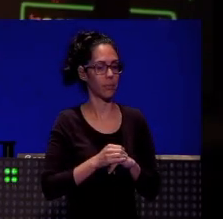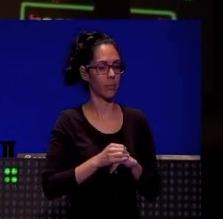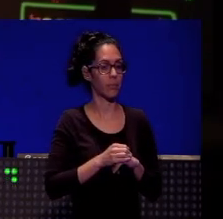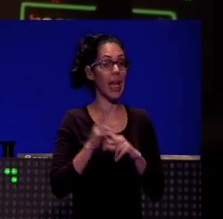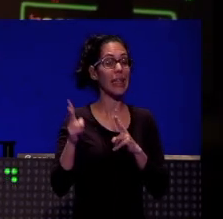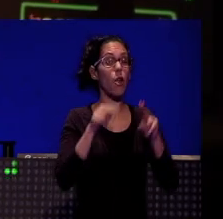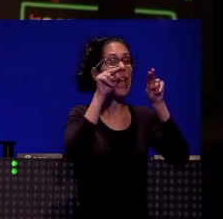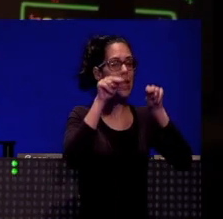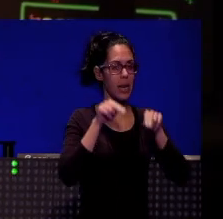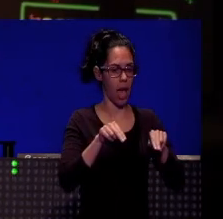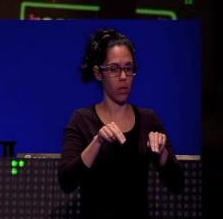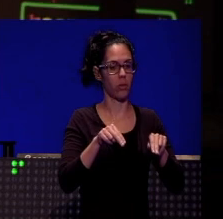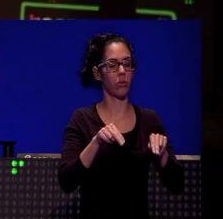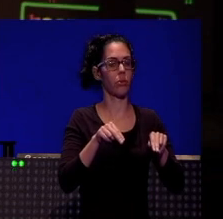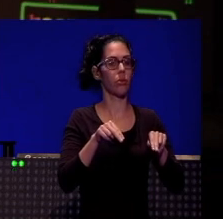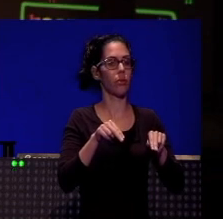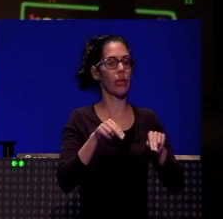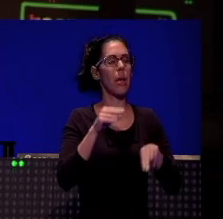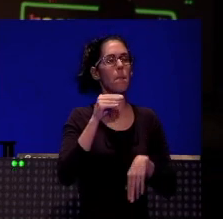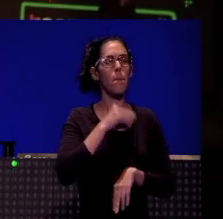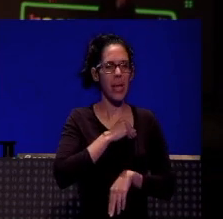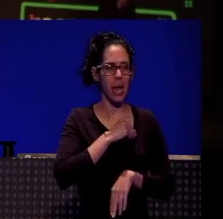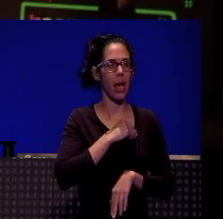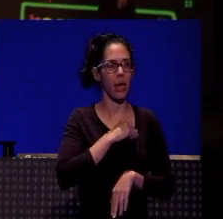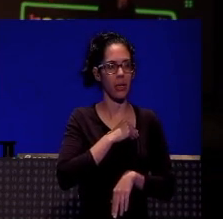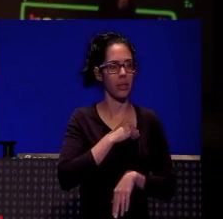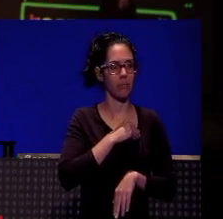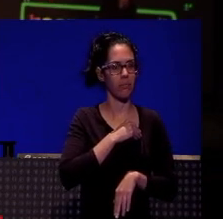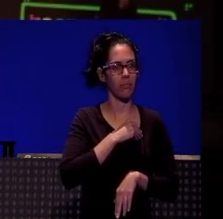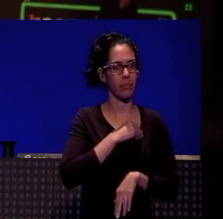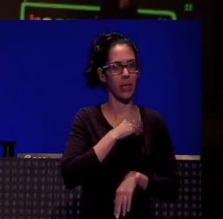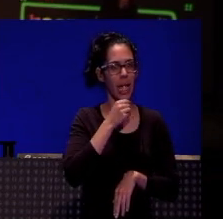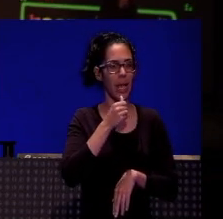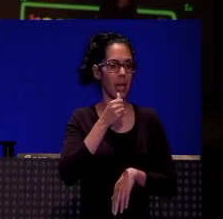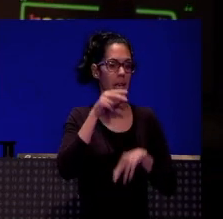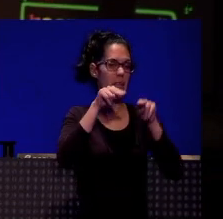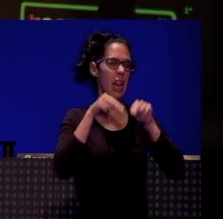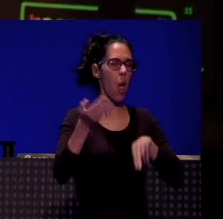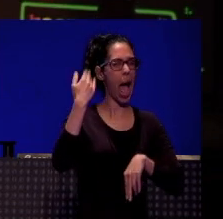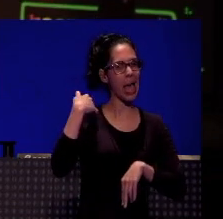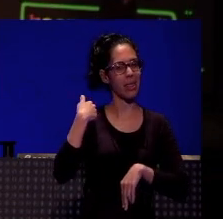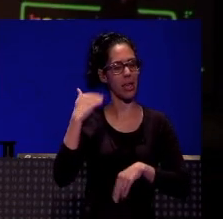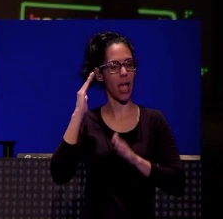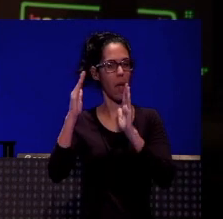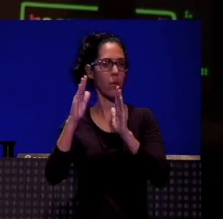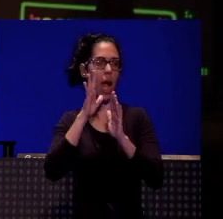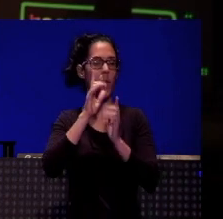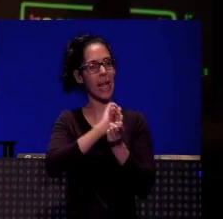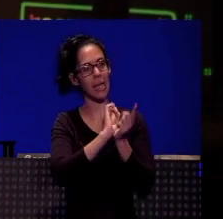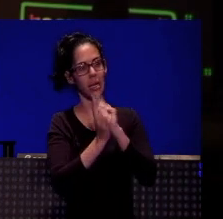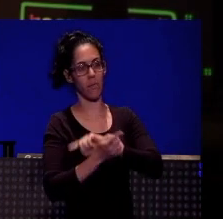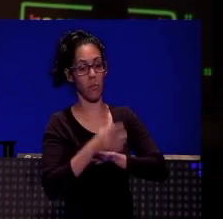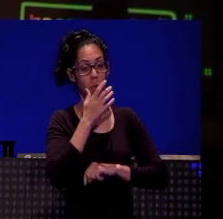qué pena el internado que no lo aprovechamos esa que no estábamos en el momento en el que estamos ahora yo me podría haber cambiado la vida